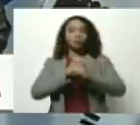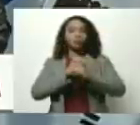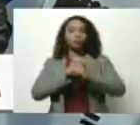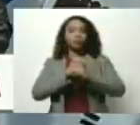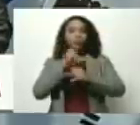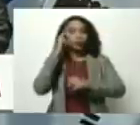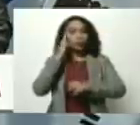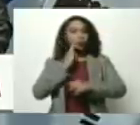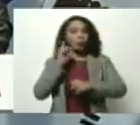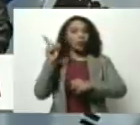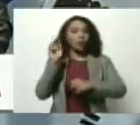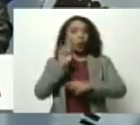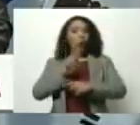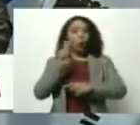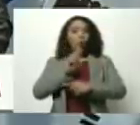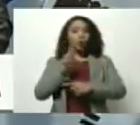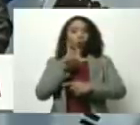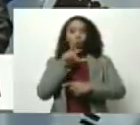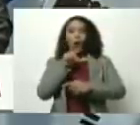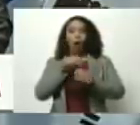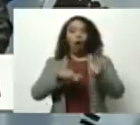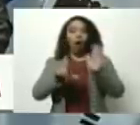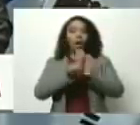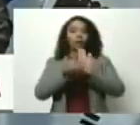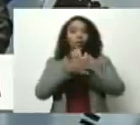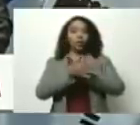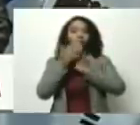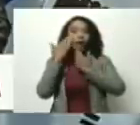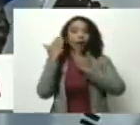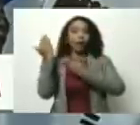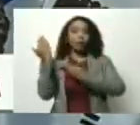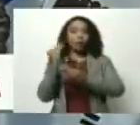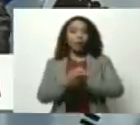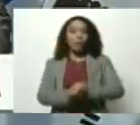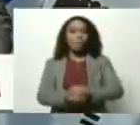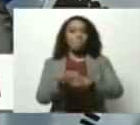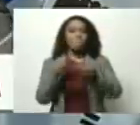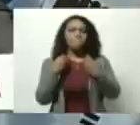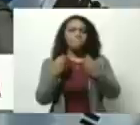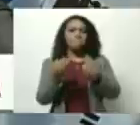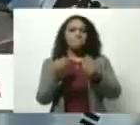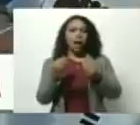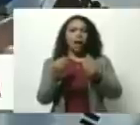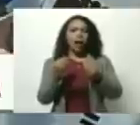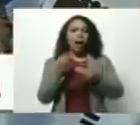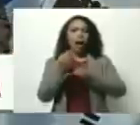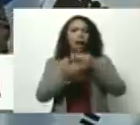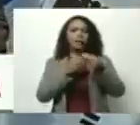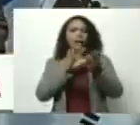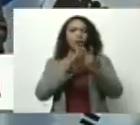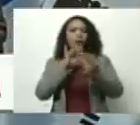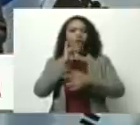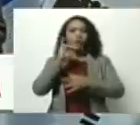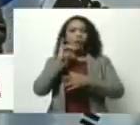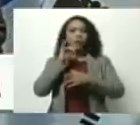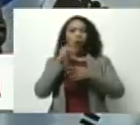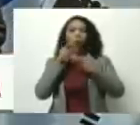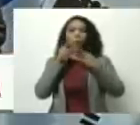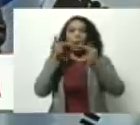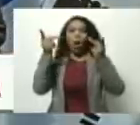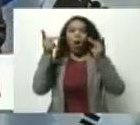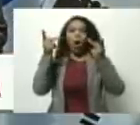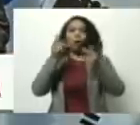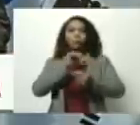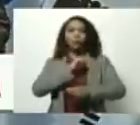hizo un uso totalmente ilegal de ello para transmitir información